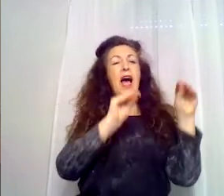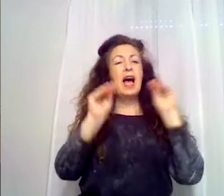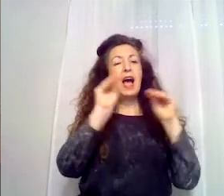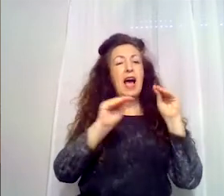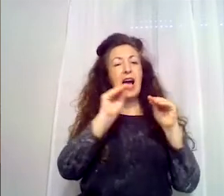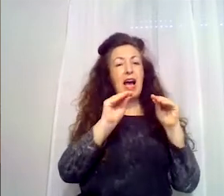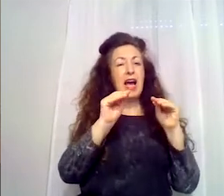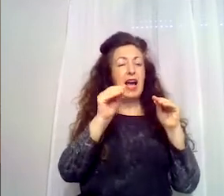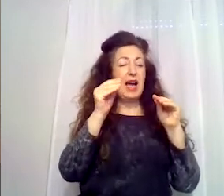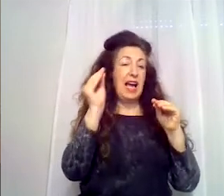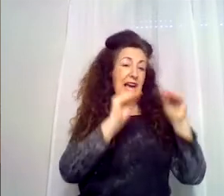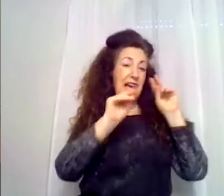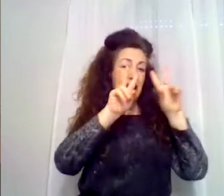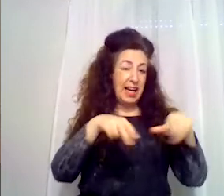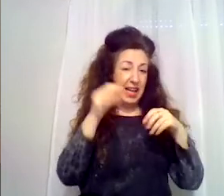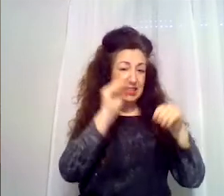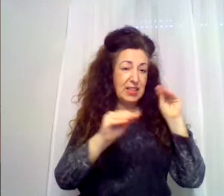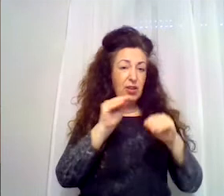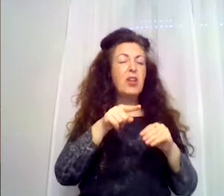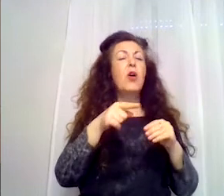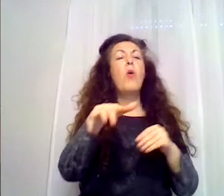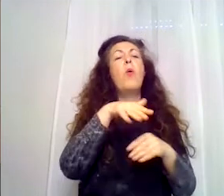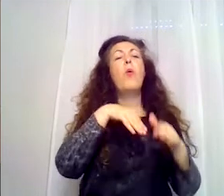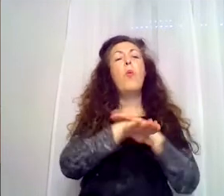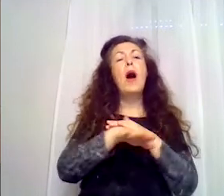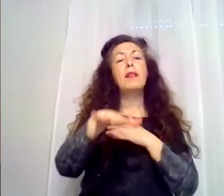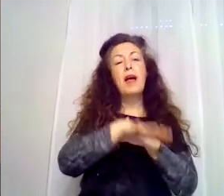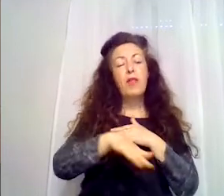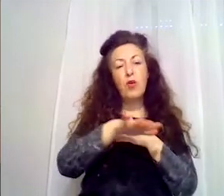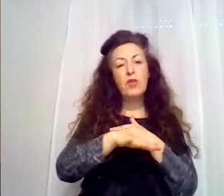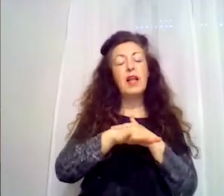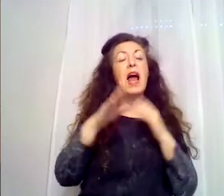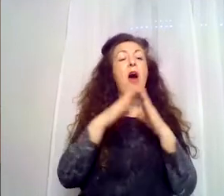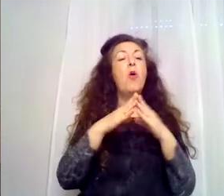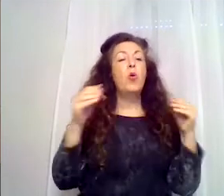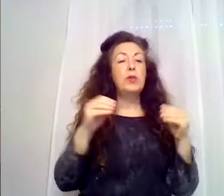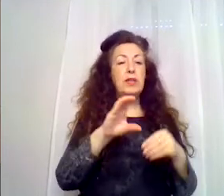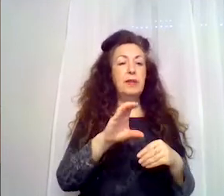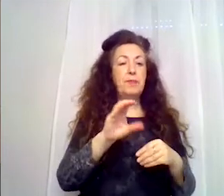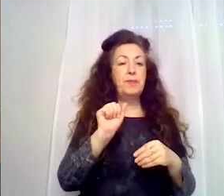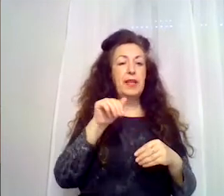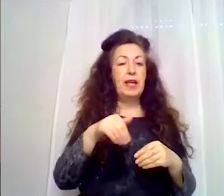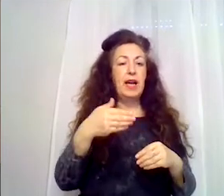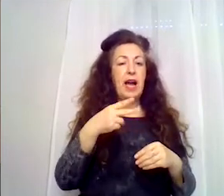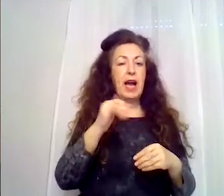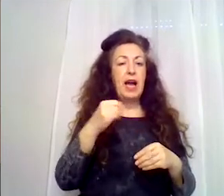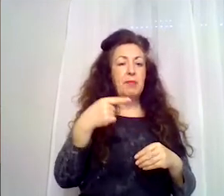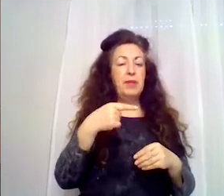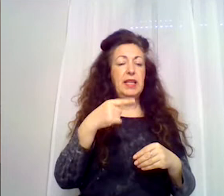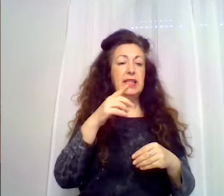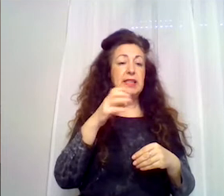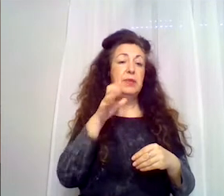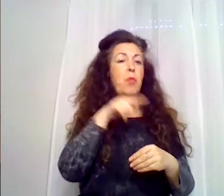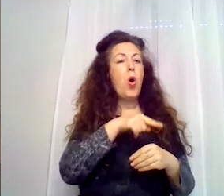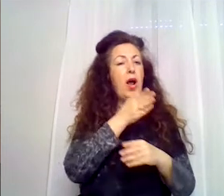año 1953 en muy mal estado de conservación, como vemos aquí. Hoy lo que vemos es una restauración muy amplia